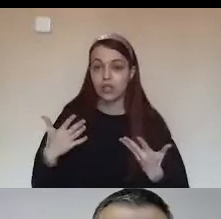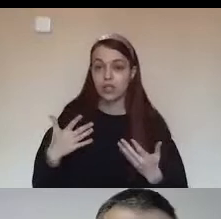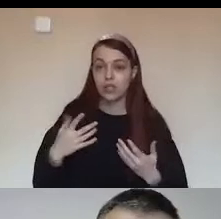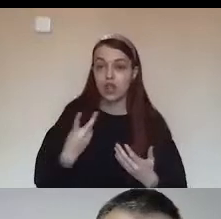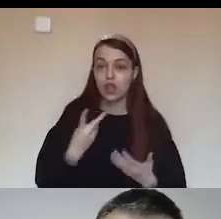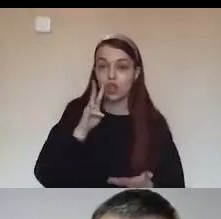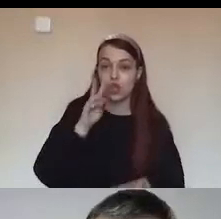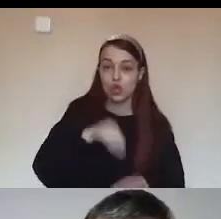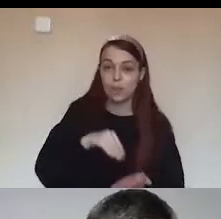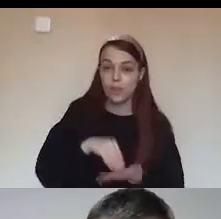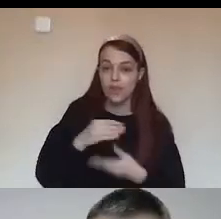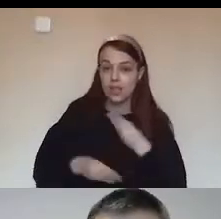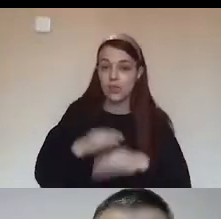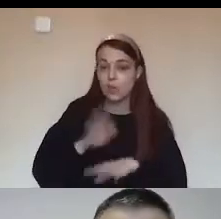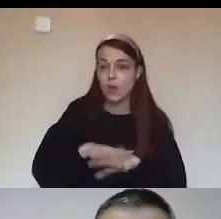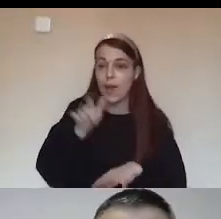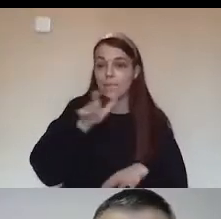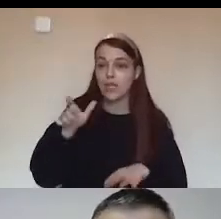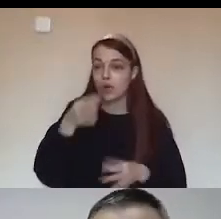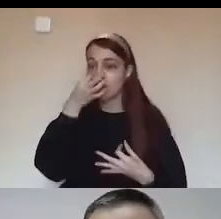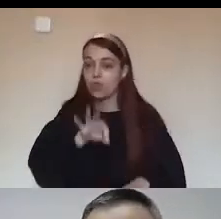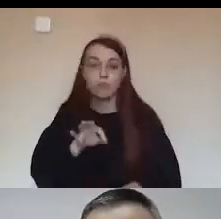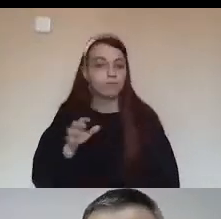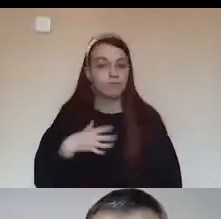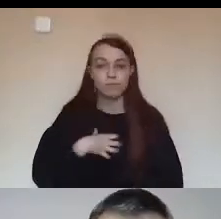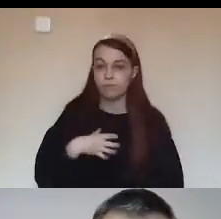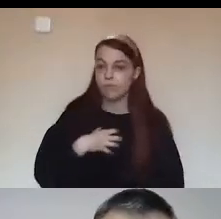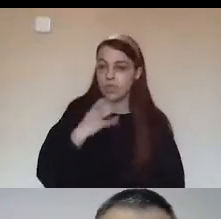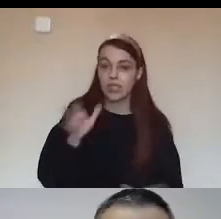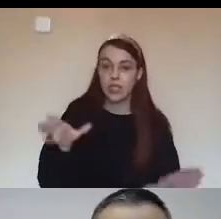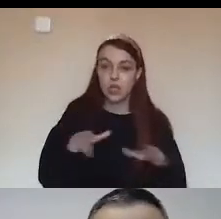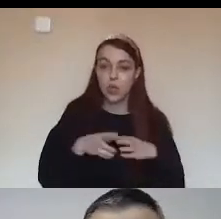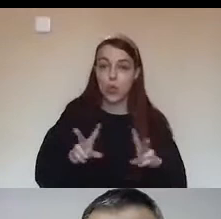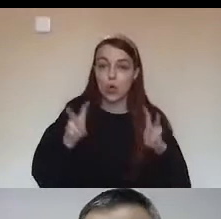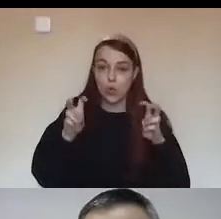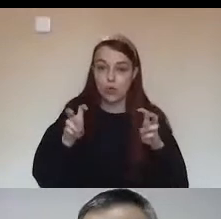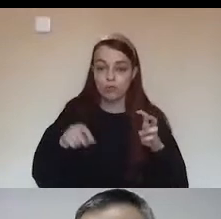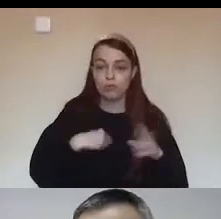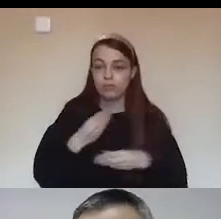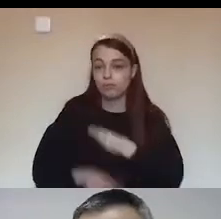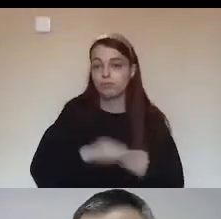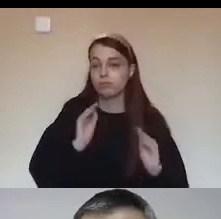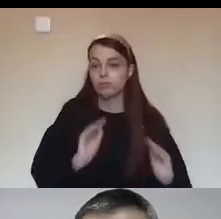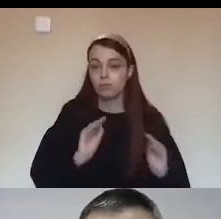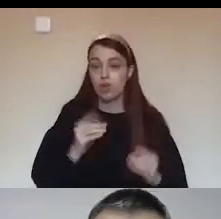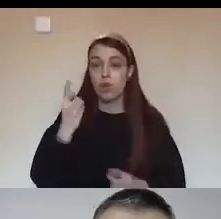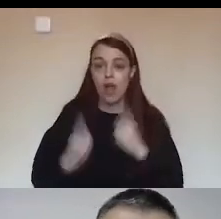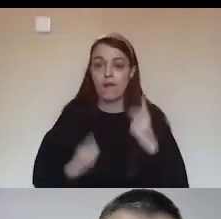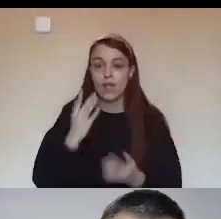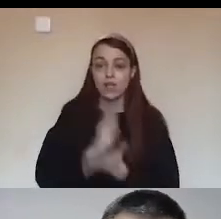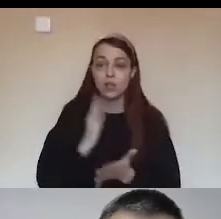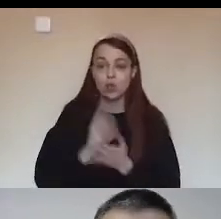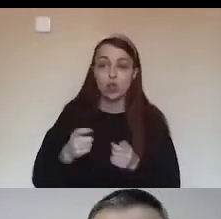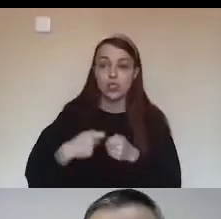que nadie se escape de hacer el curso. Cuando se incorpora un nuevo grupo de gente, lo hacemos. pero a veces ese curso se extiende, y ya lo hemos